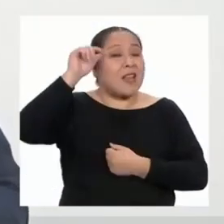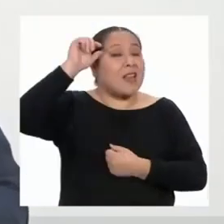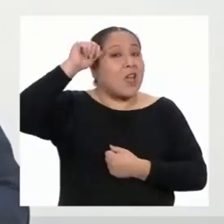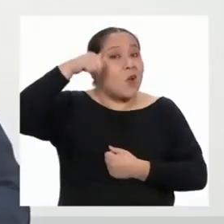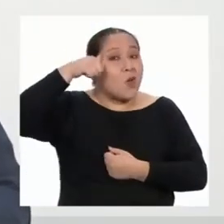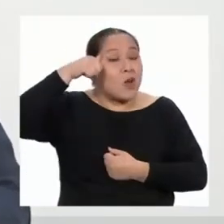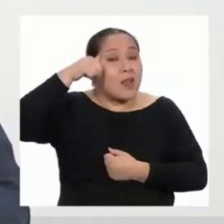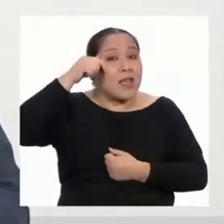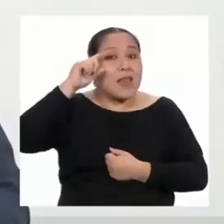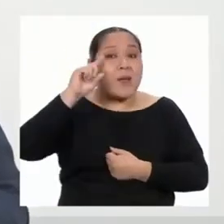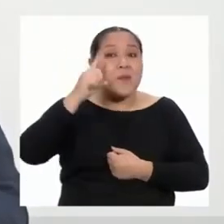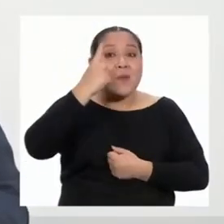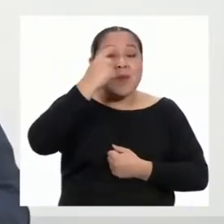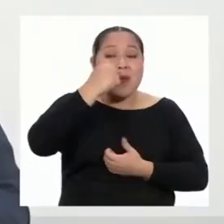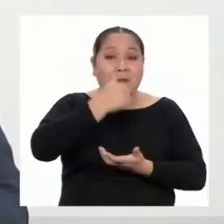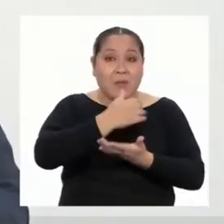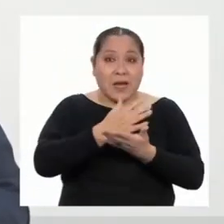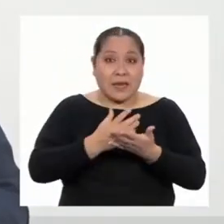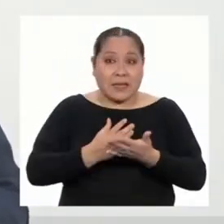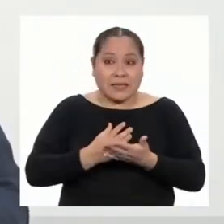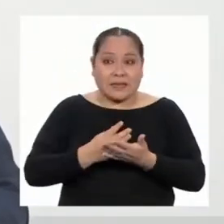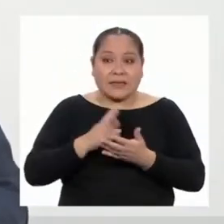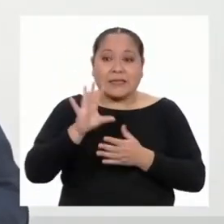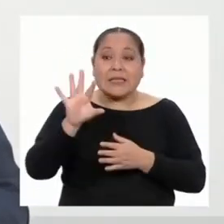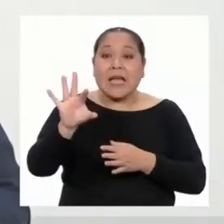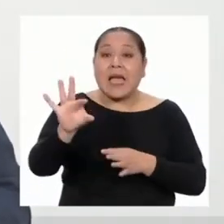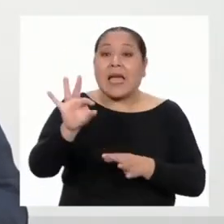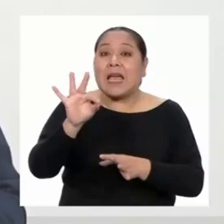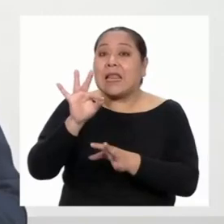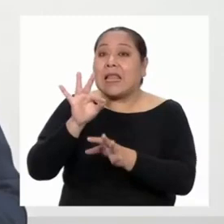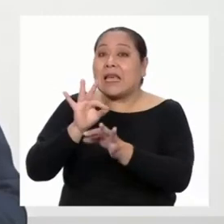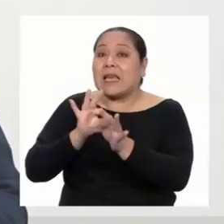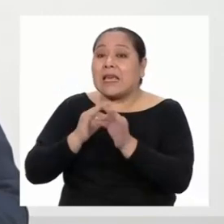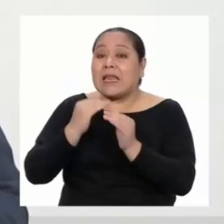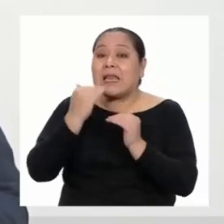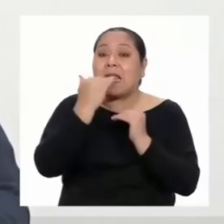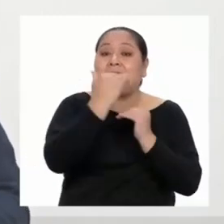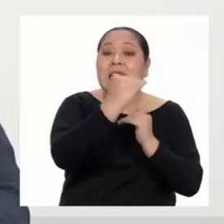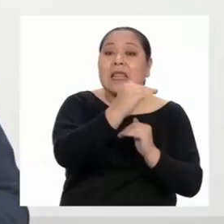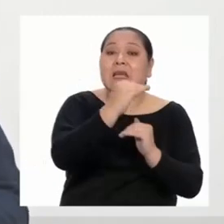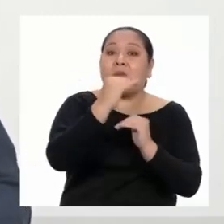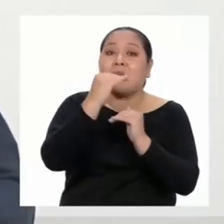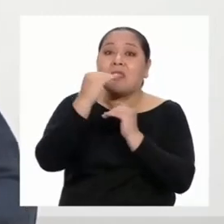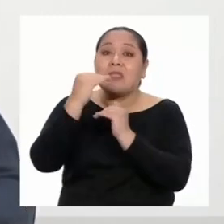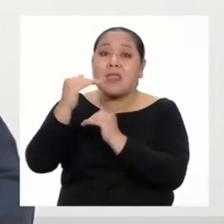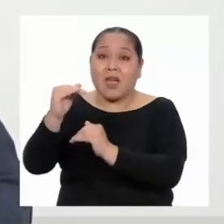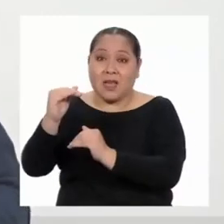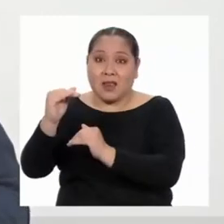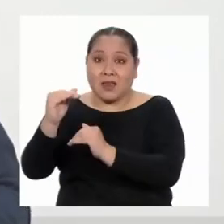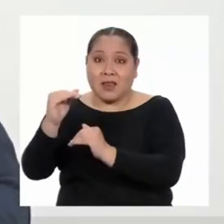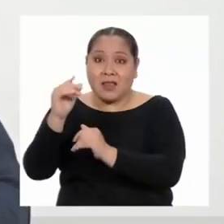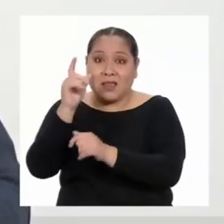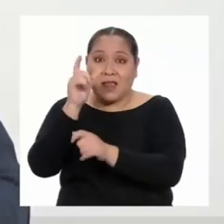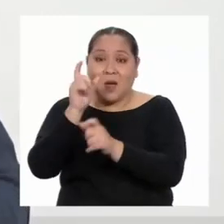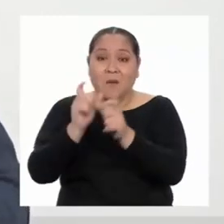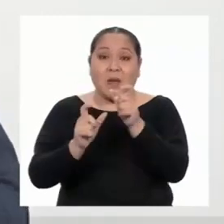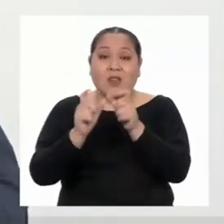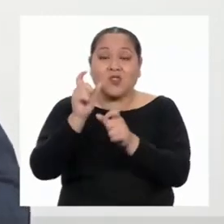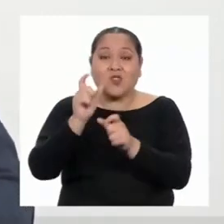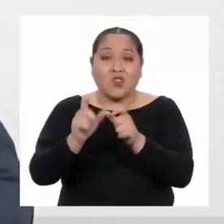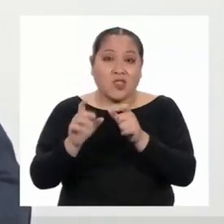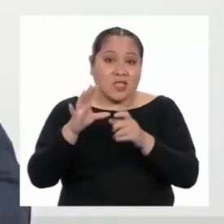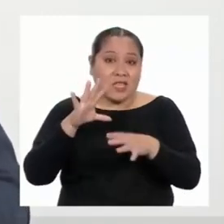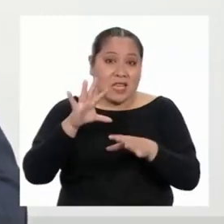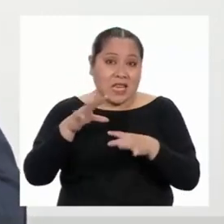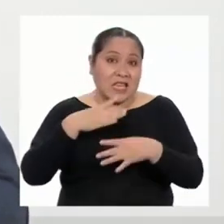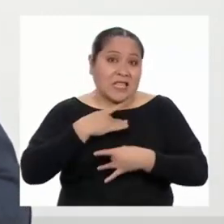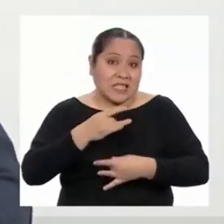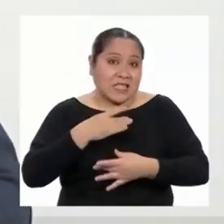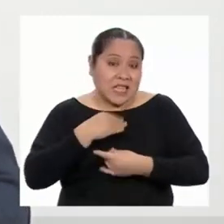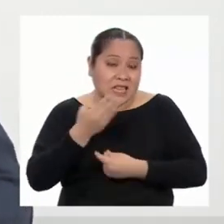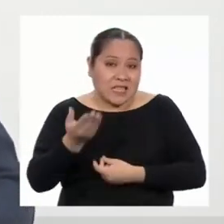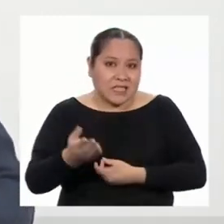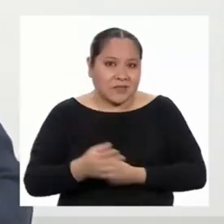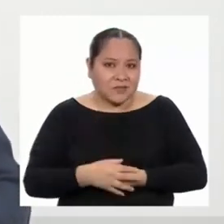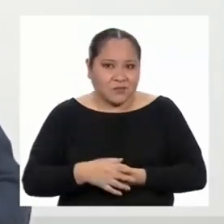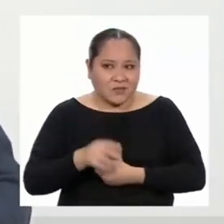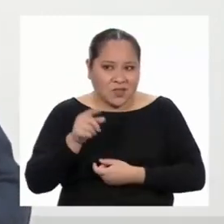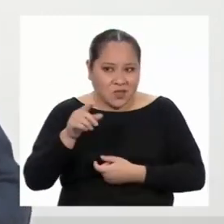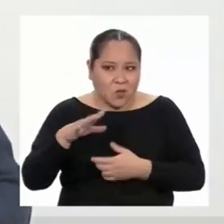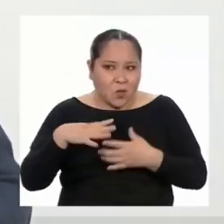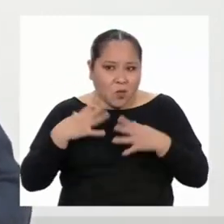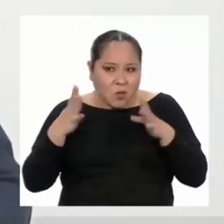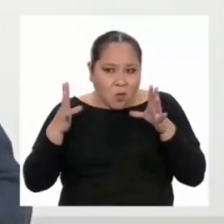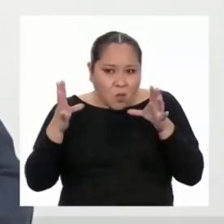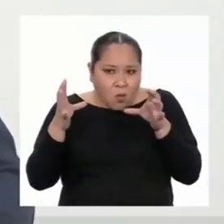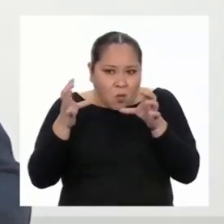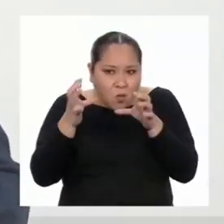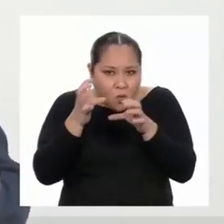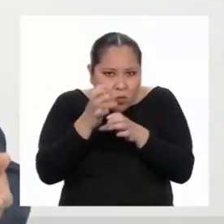es elegir y delimitar a la población de interés. Entonces, podríamos reducir aún más ese